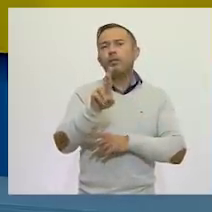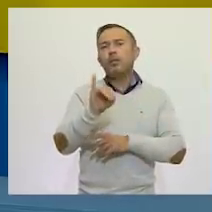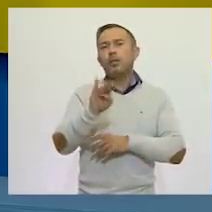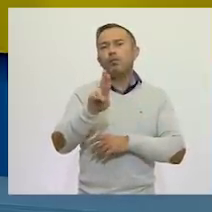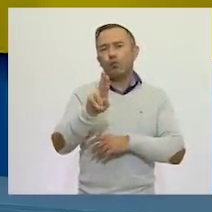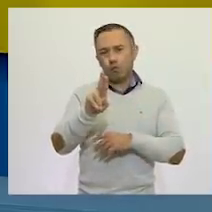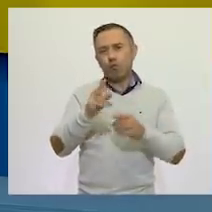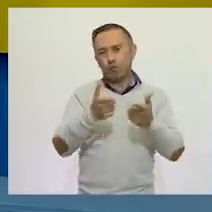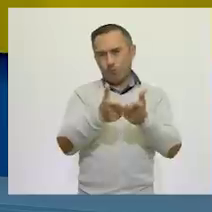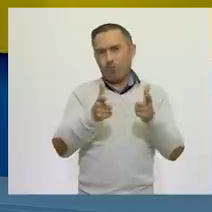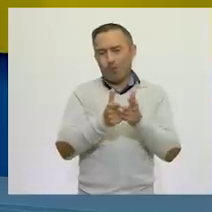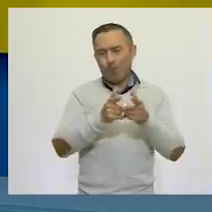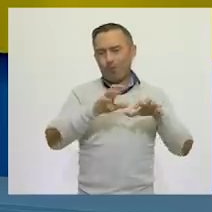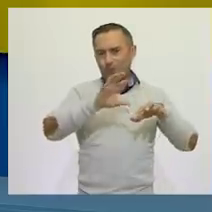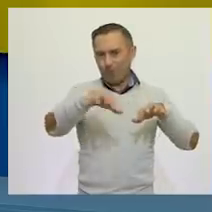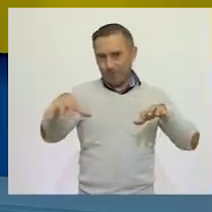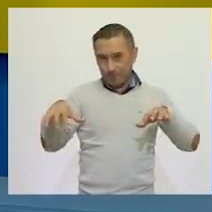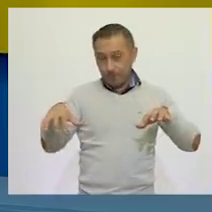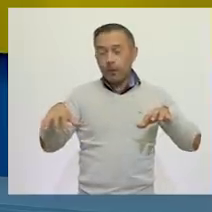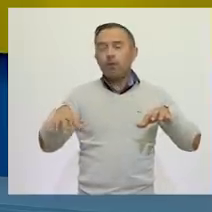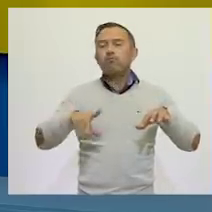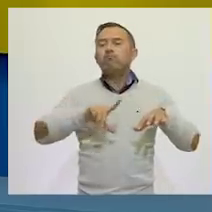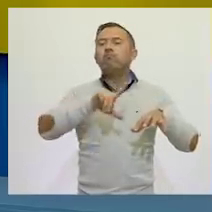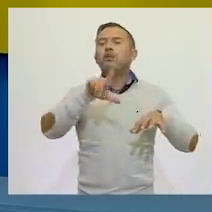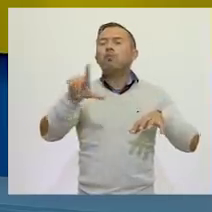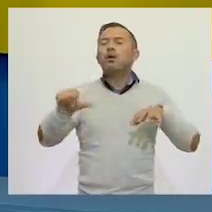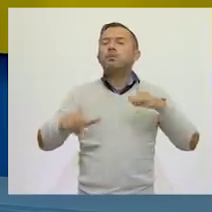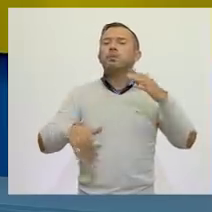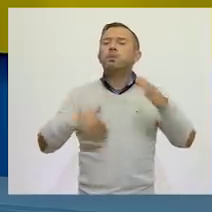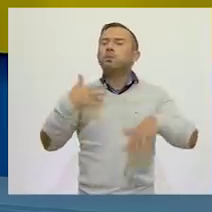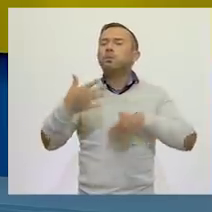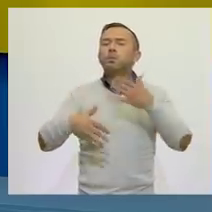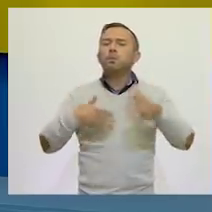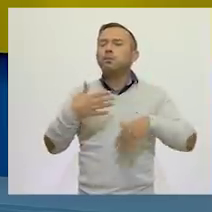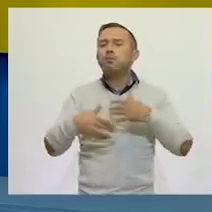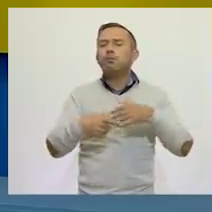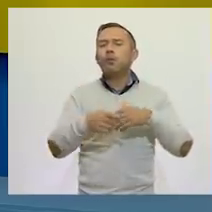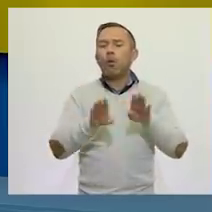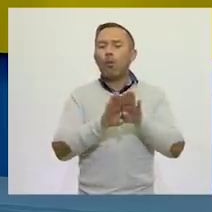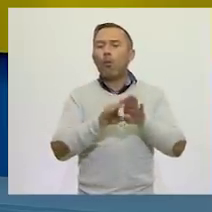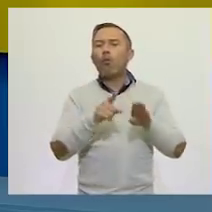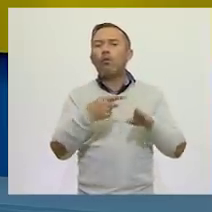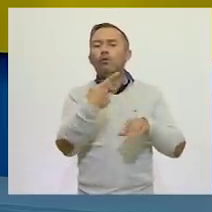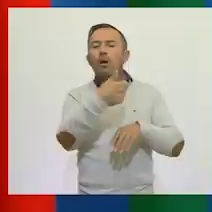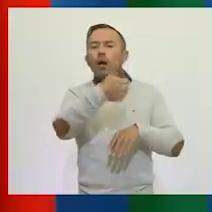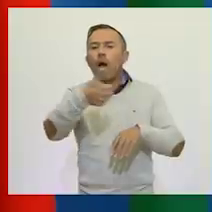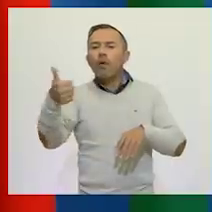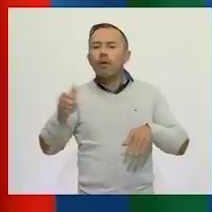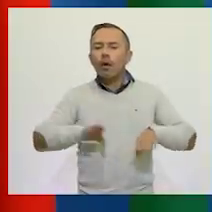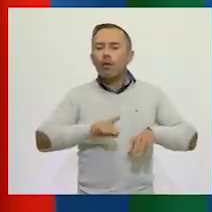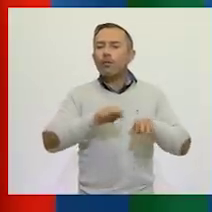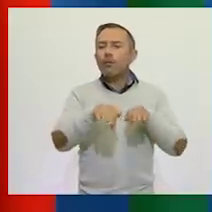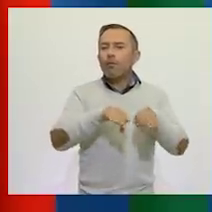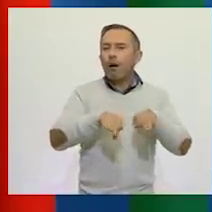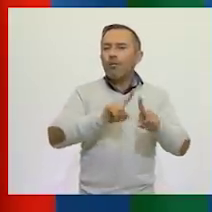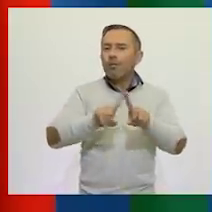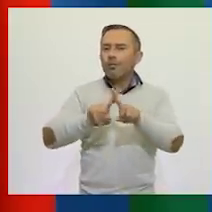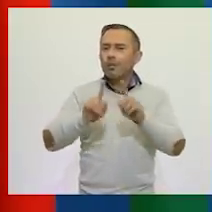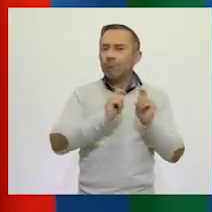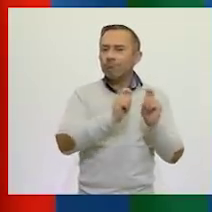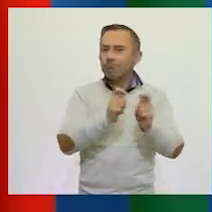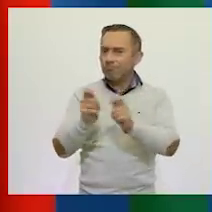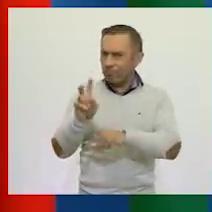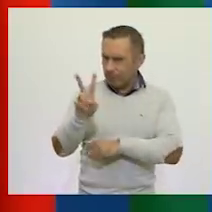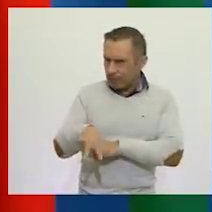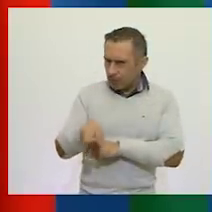después en cada sociedad se diferenciaron sus roles sociales, ¿verdad? Así es, se cree que